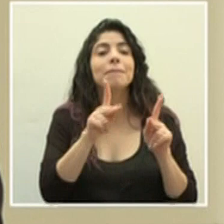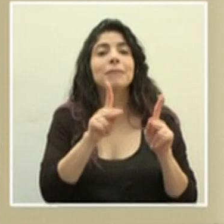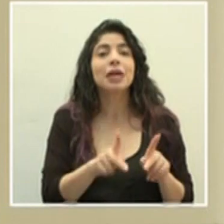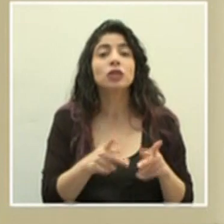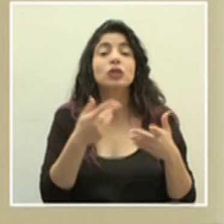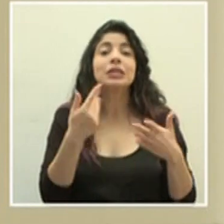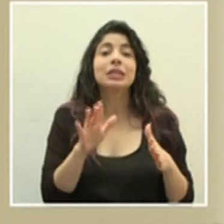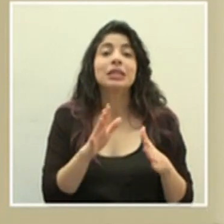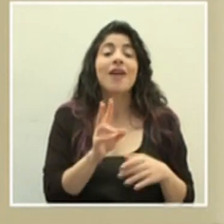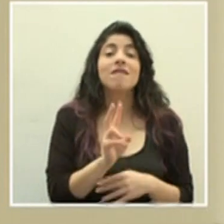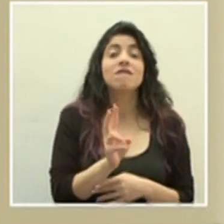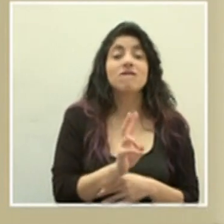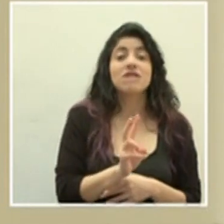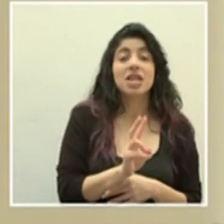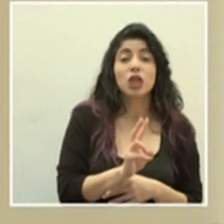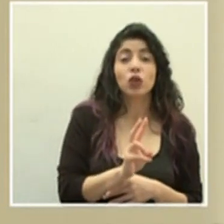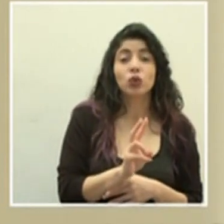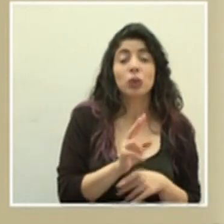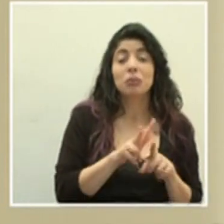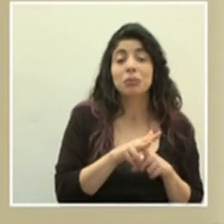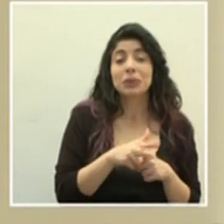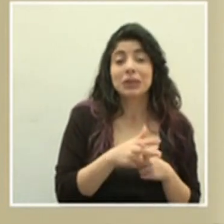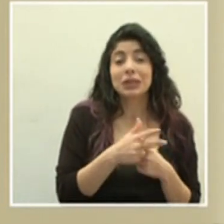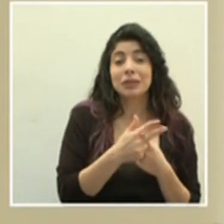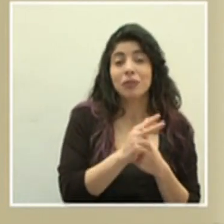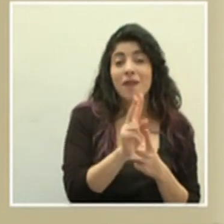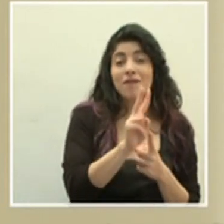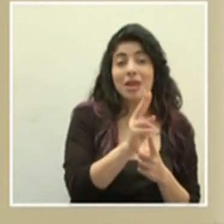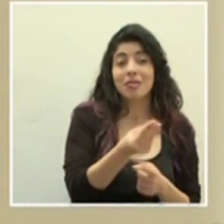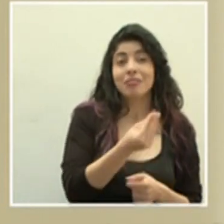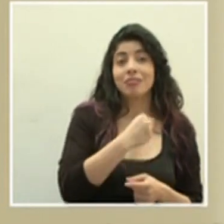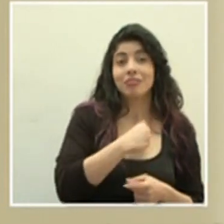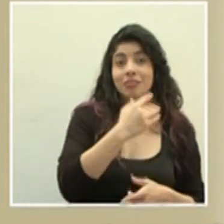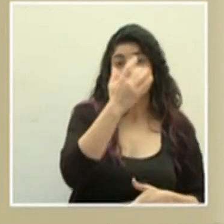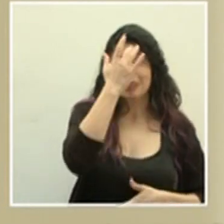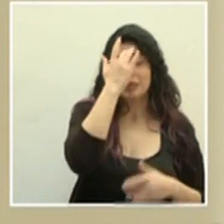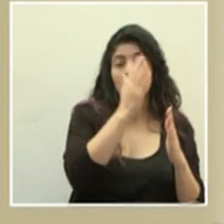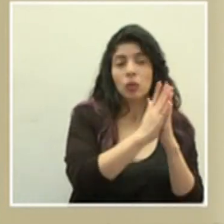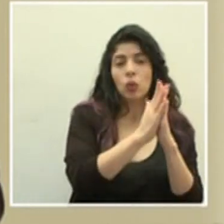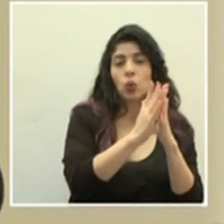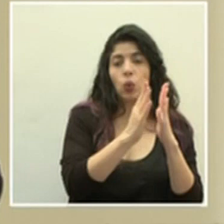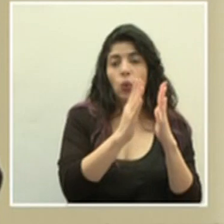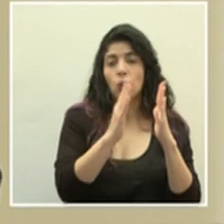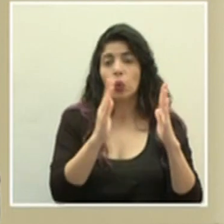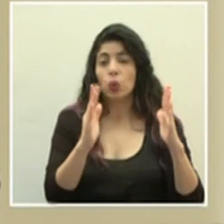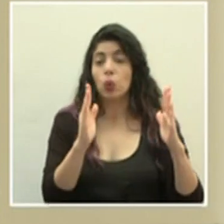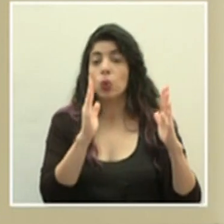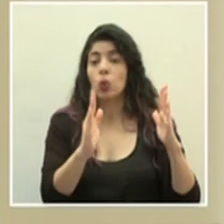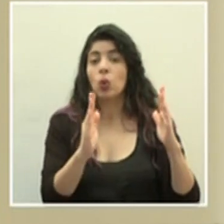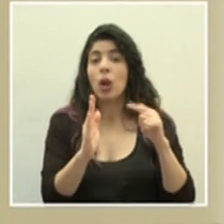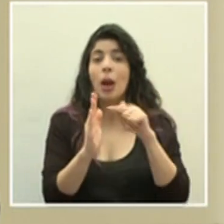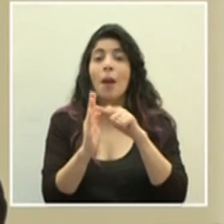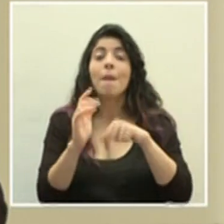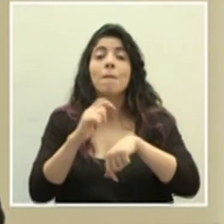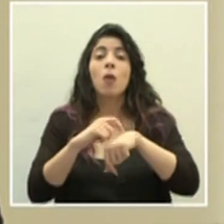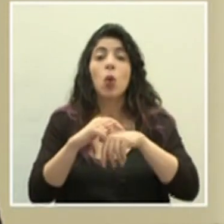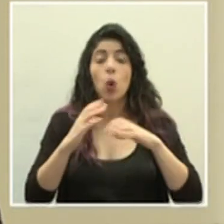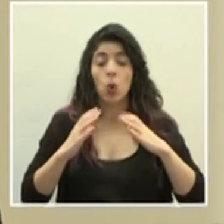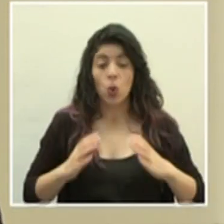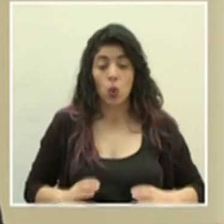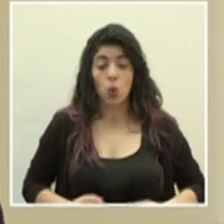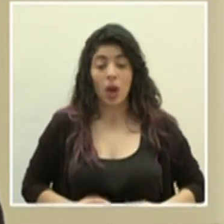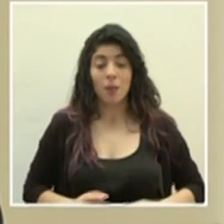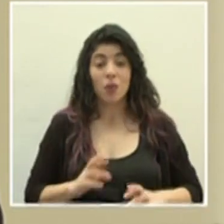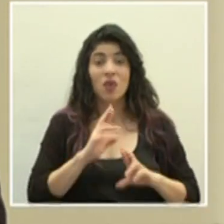pasaron de la fase viral, de la fase inicial, donde se infectan con el virus, a una fase en donde la respuesta del cuerpo ante